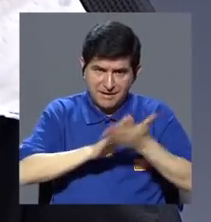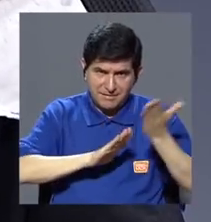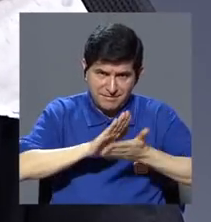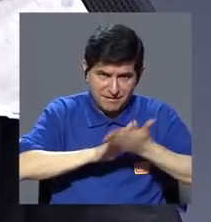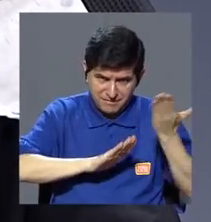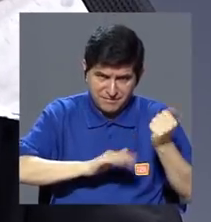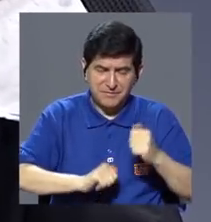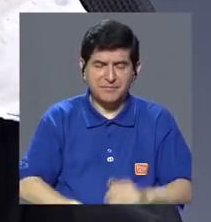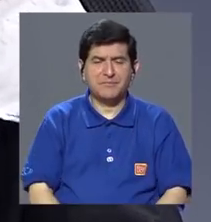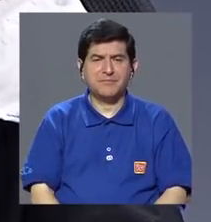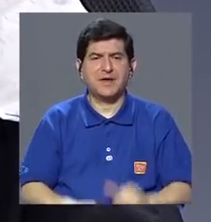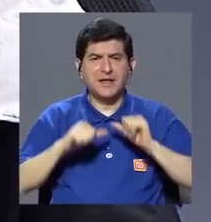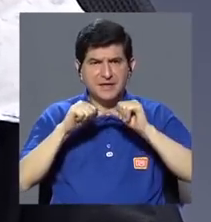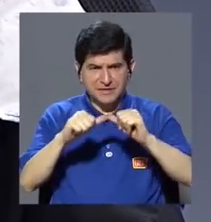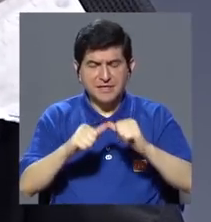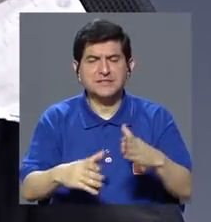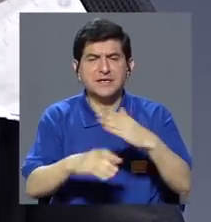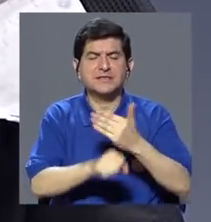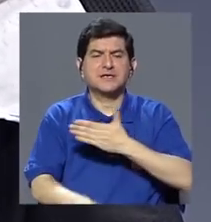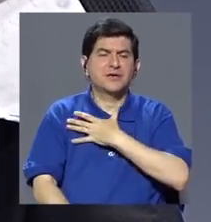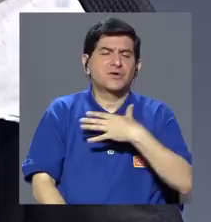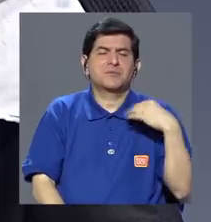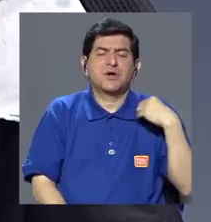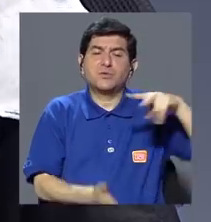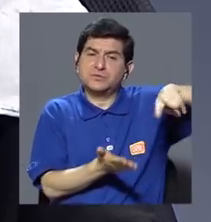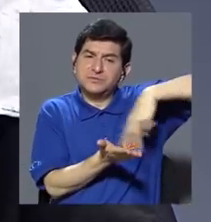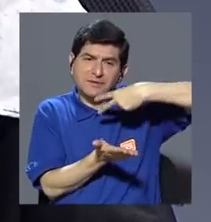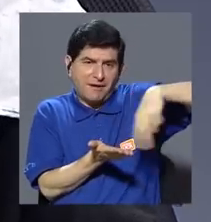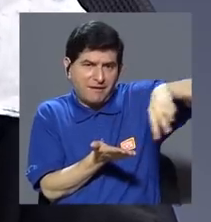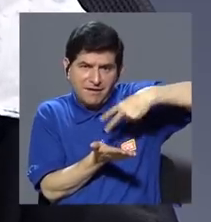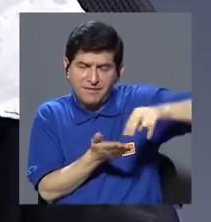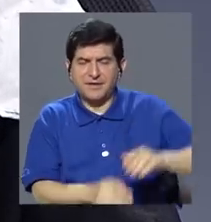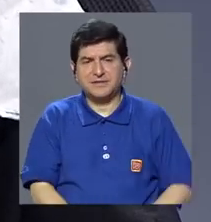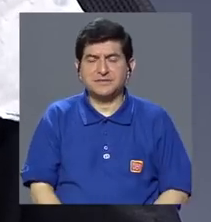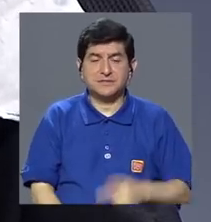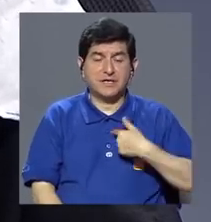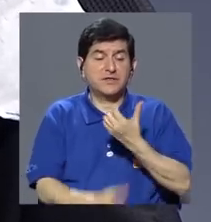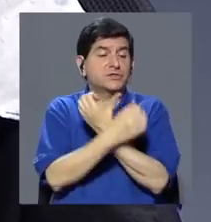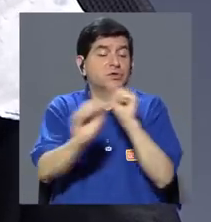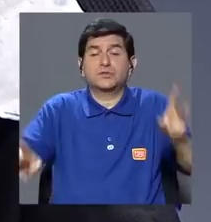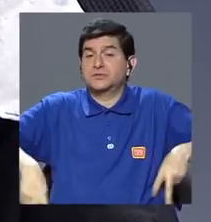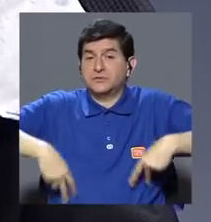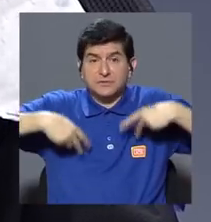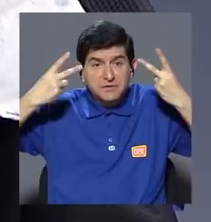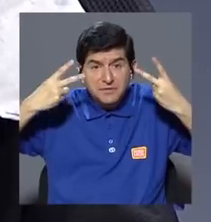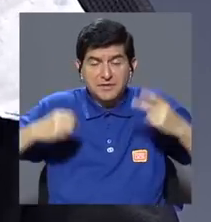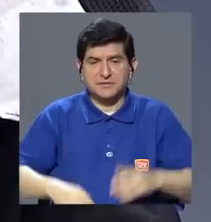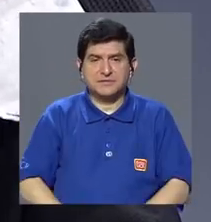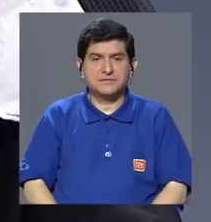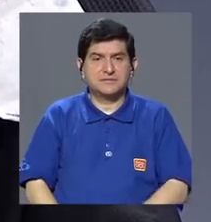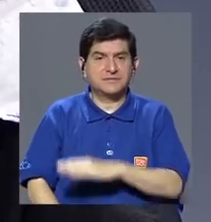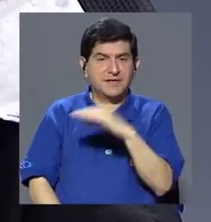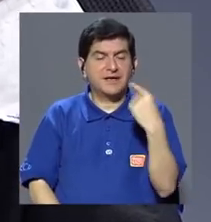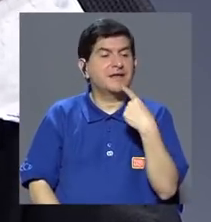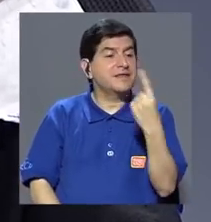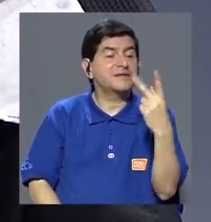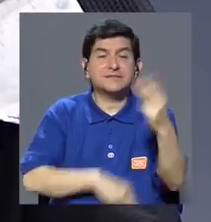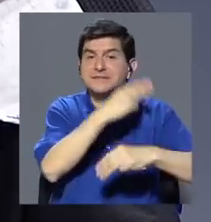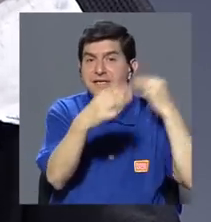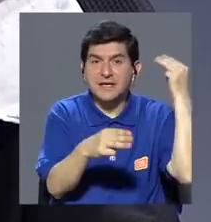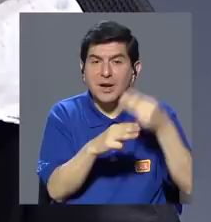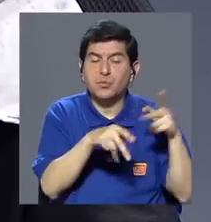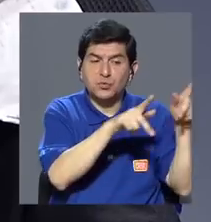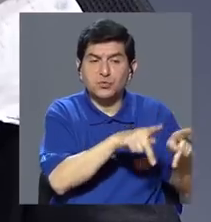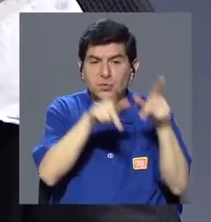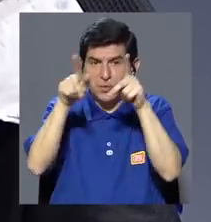de seguir haciendo lo que me gusta verdad que es la danza de poder sobrevivir y desde decirle al mundo ya la